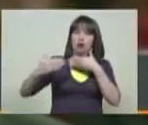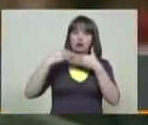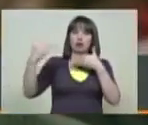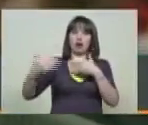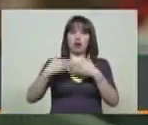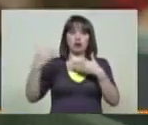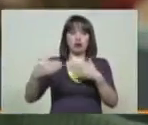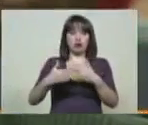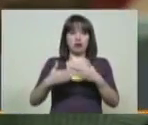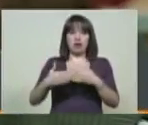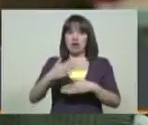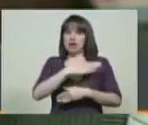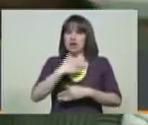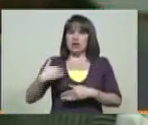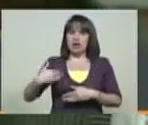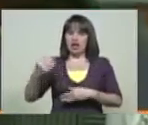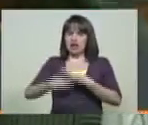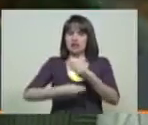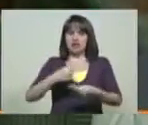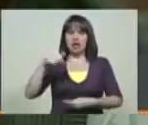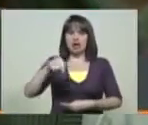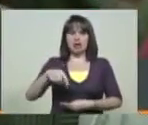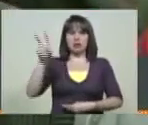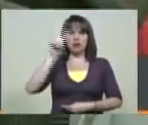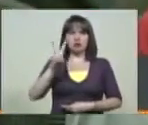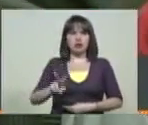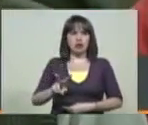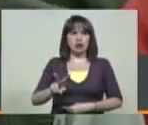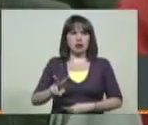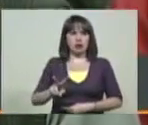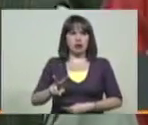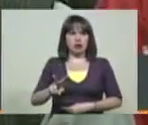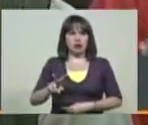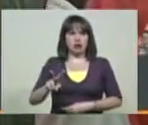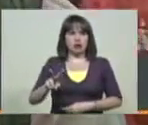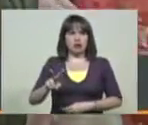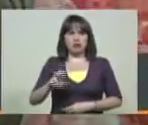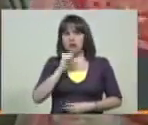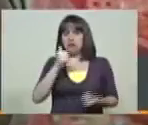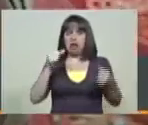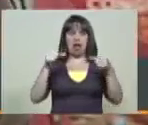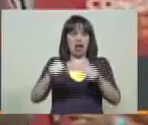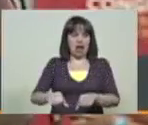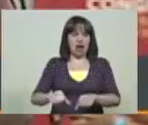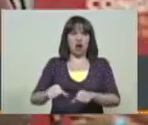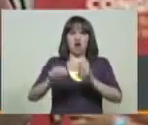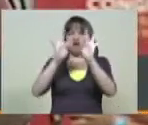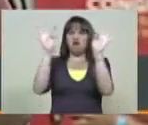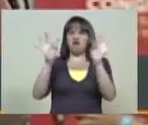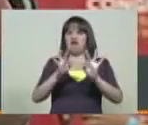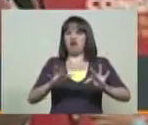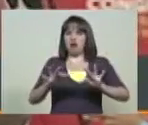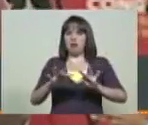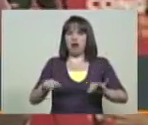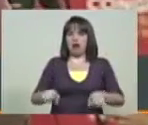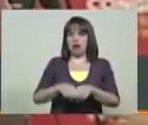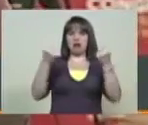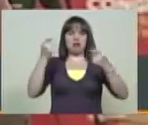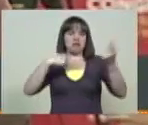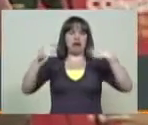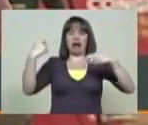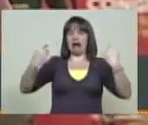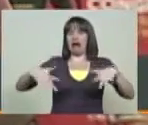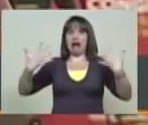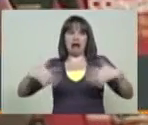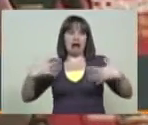implementar en la república bolivariana de venezuela un salvaje modelo neoliberal se trata de una